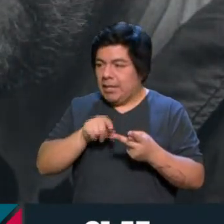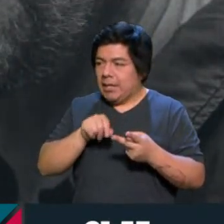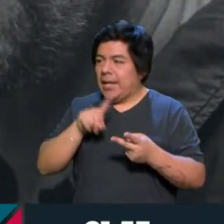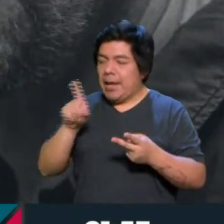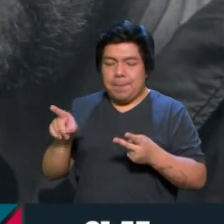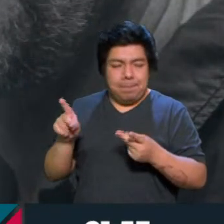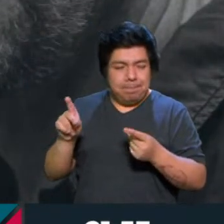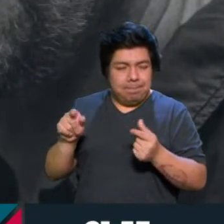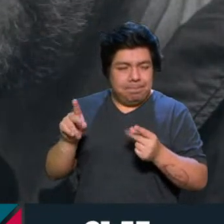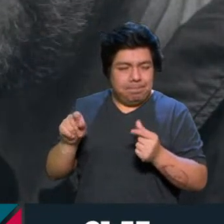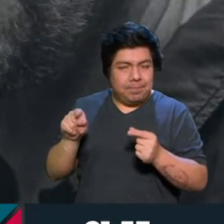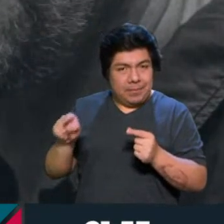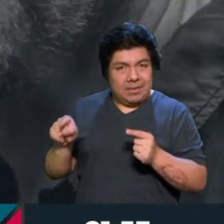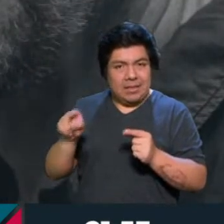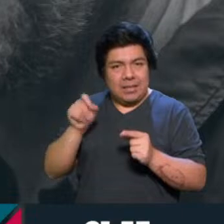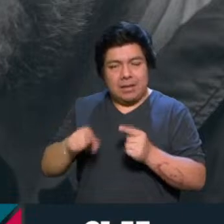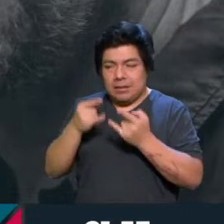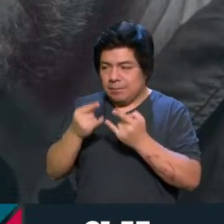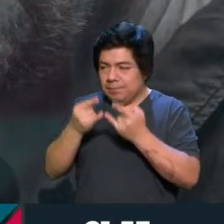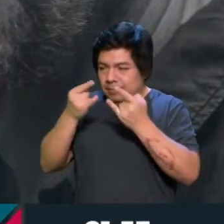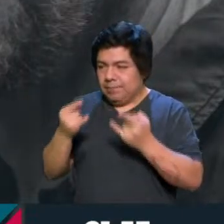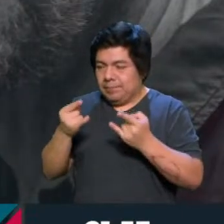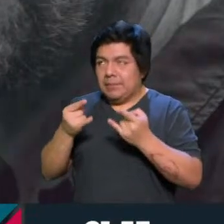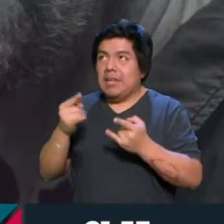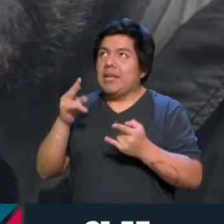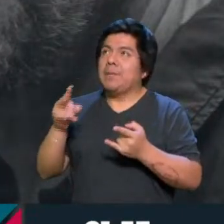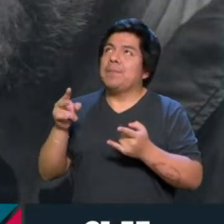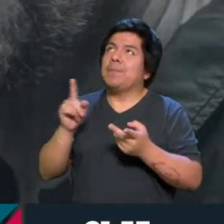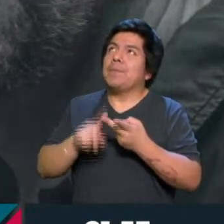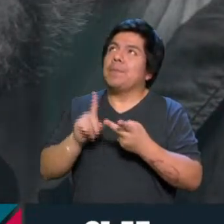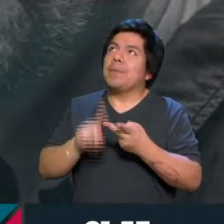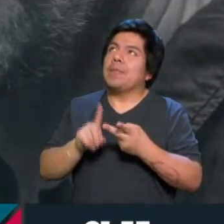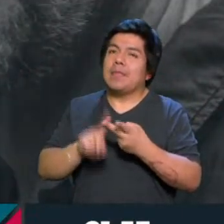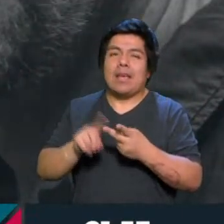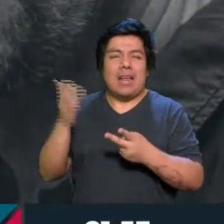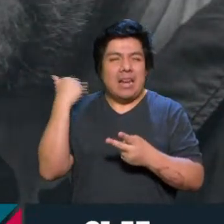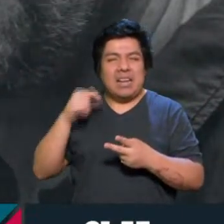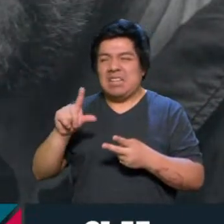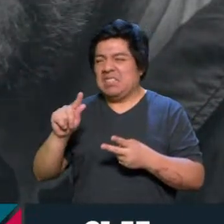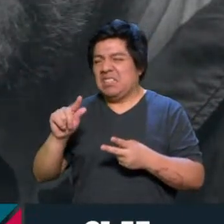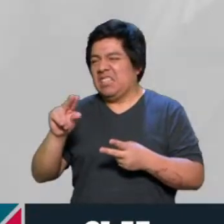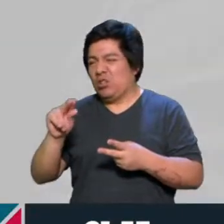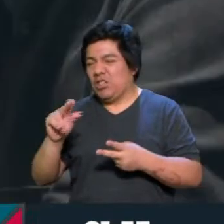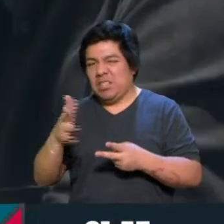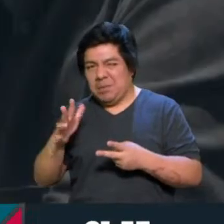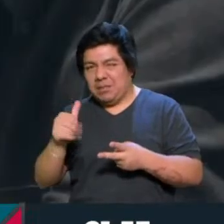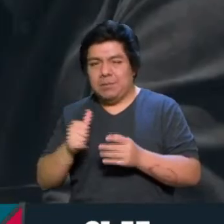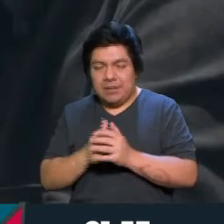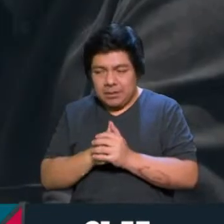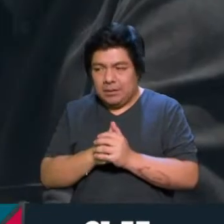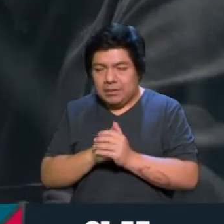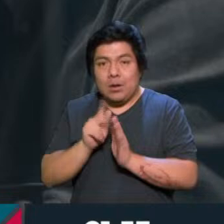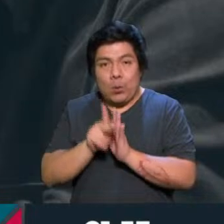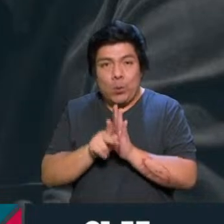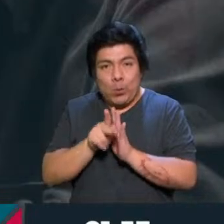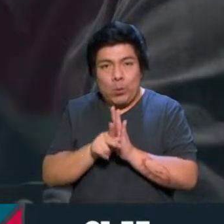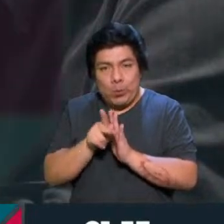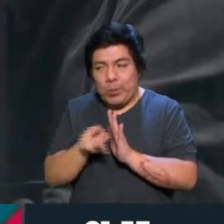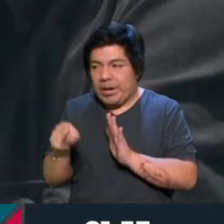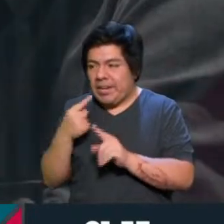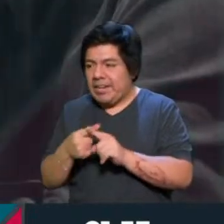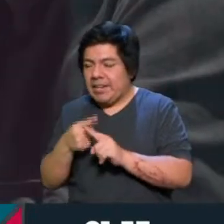de esta misma historia en los años 70, 80, una película en la que